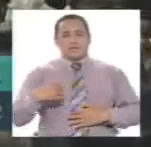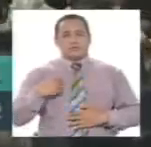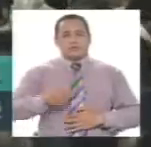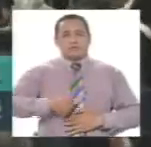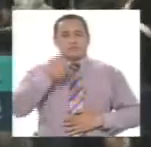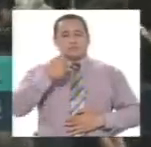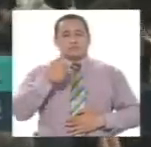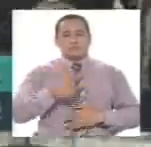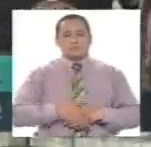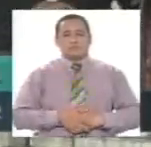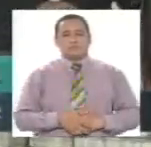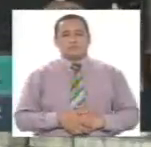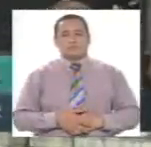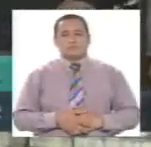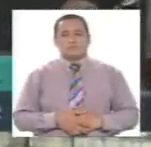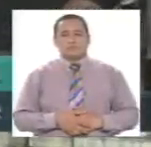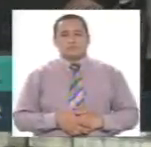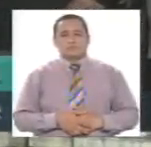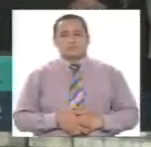Estado.